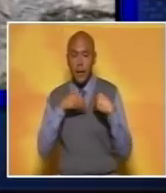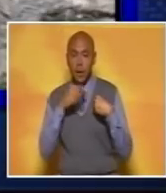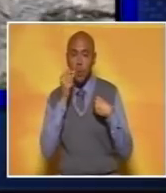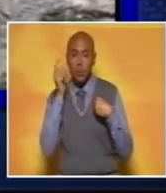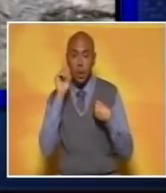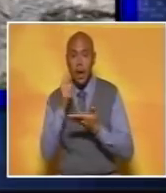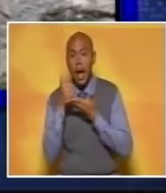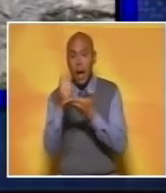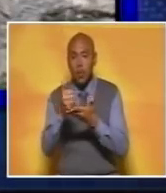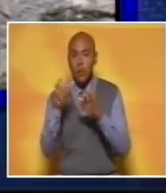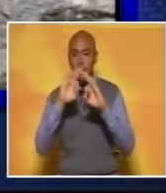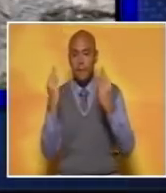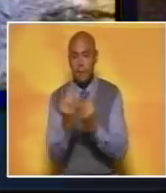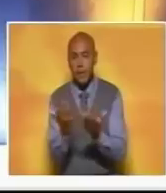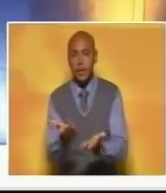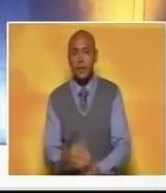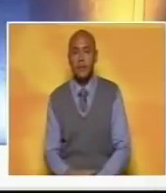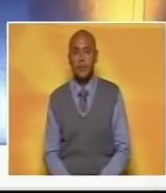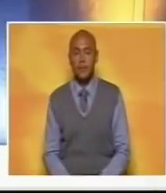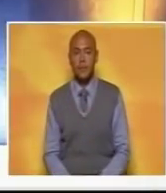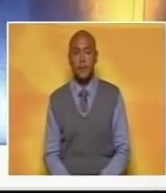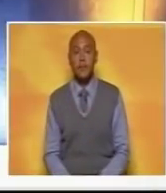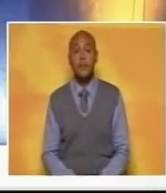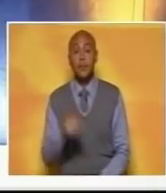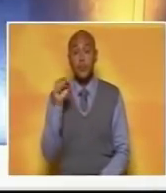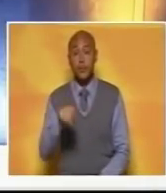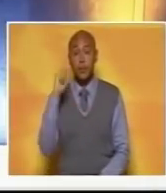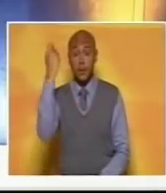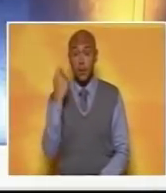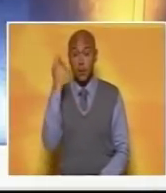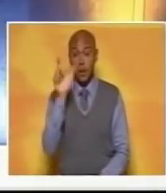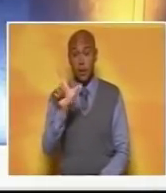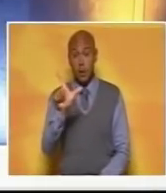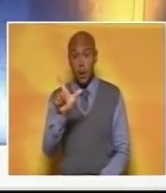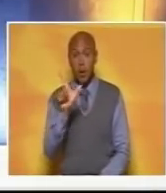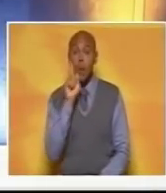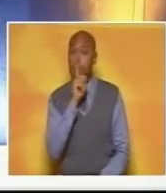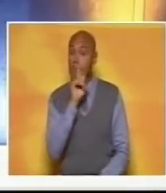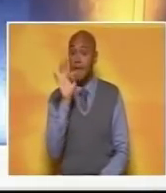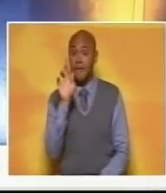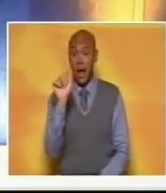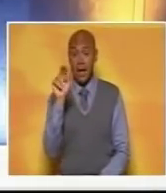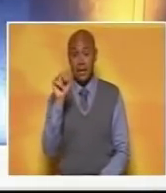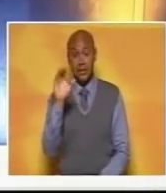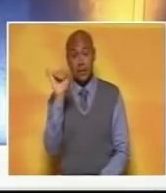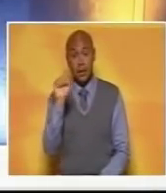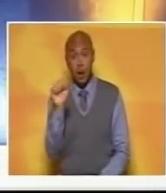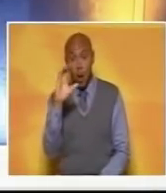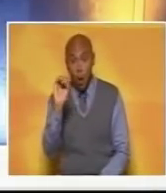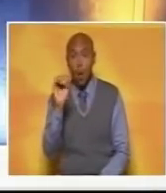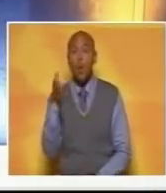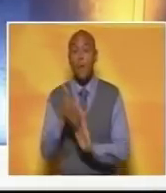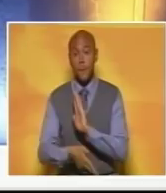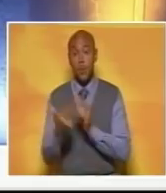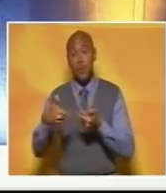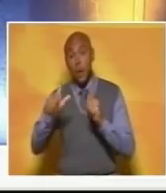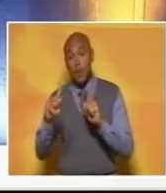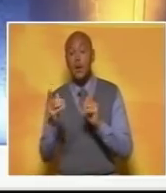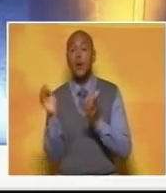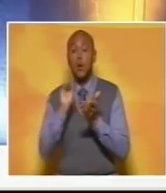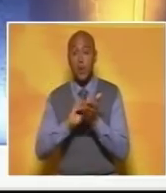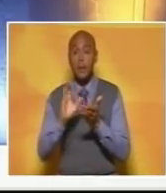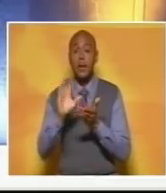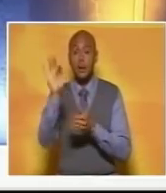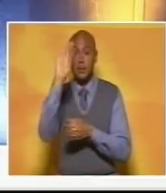los habitantes afectados. El diputado del PSUV, Francisco Torrealba, asegura que podrían ratificar a rectores actuales del